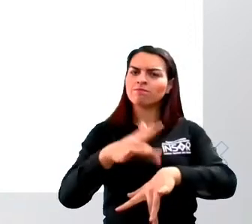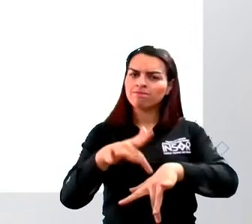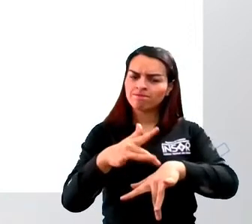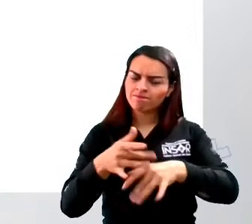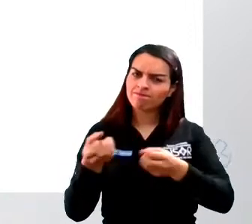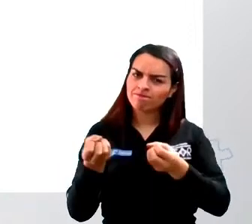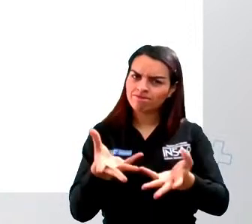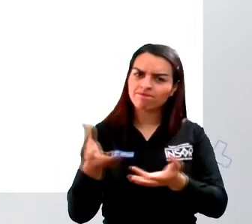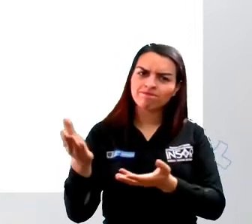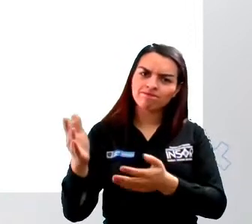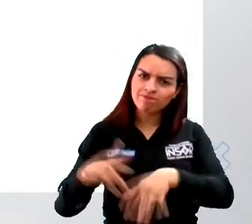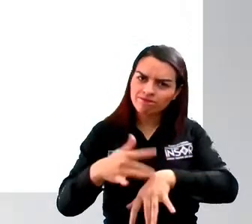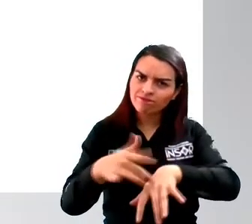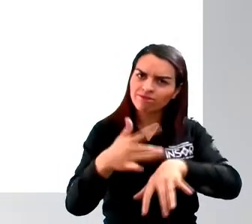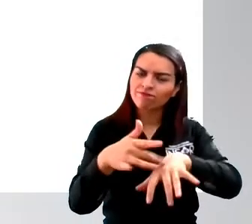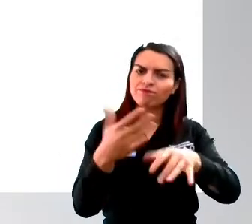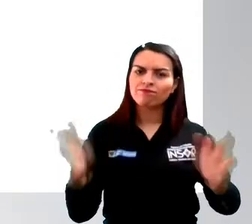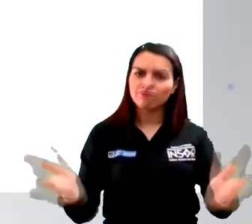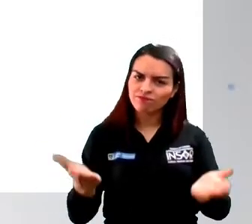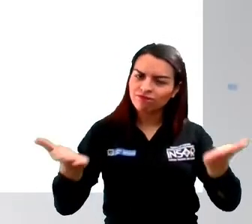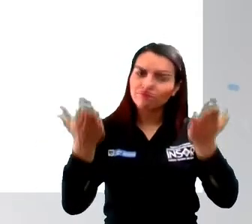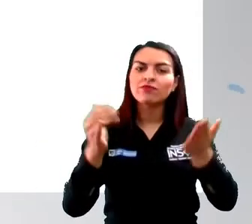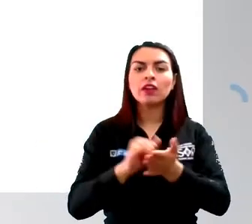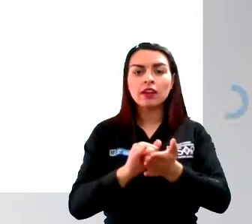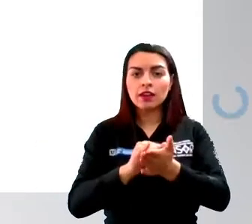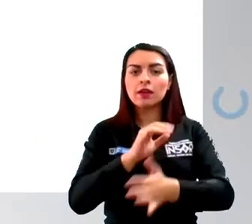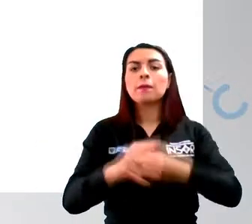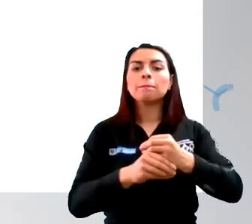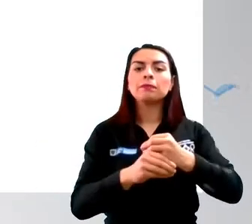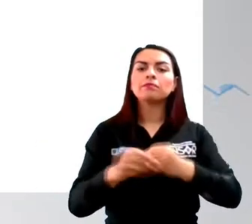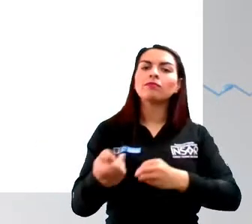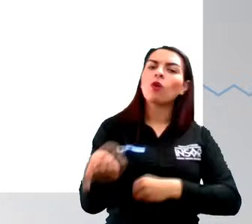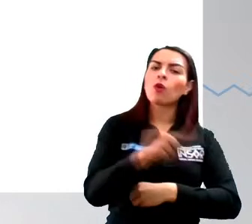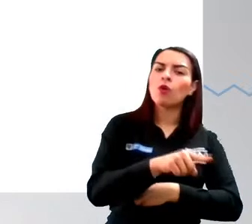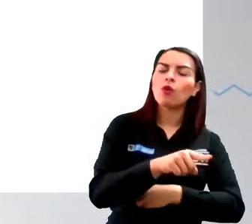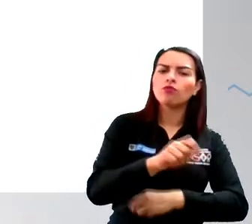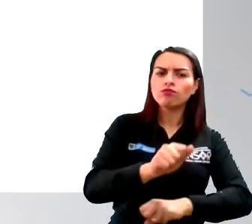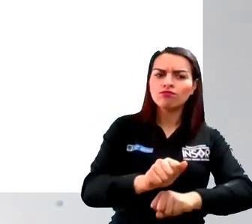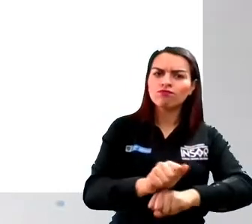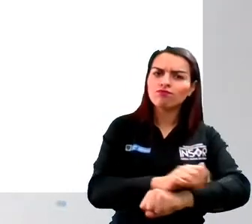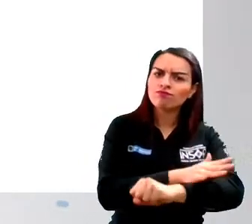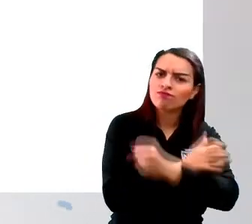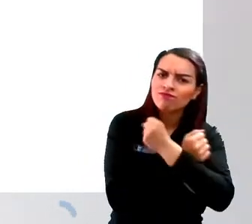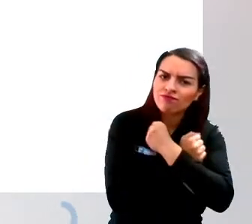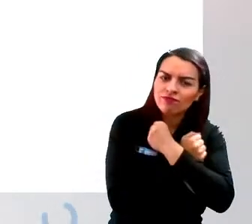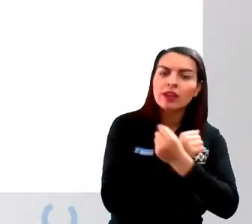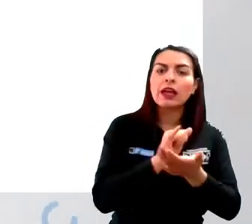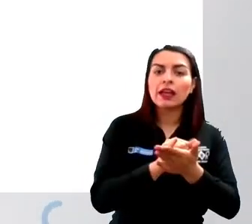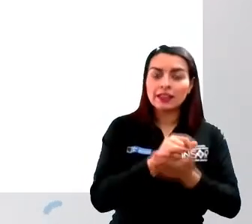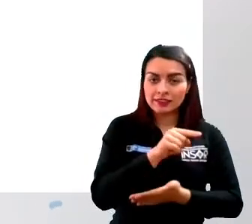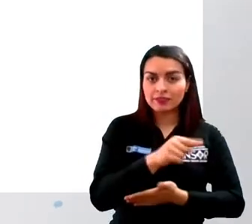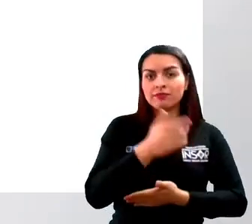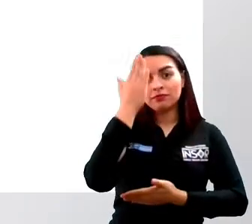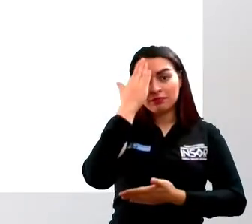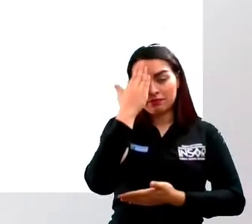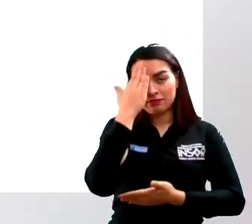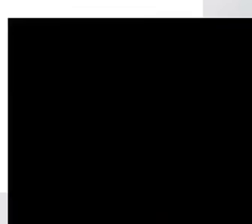aparecieron en el componente afectivo, pero se destaca mucho más el